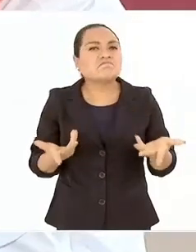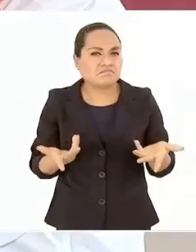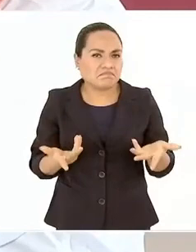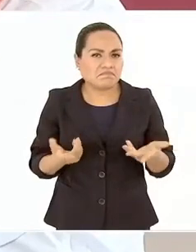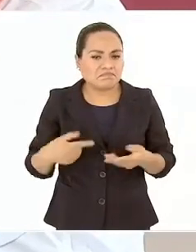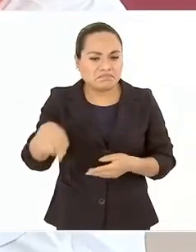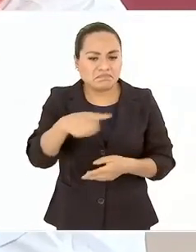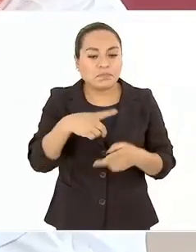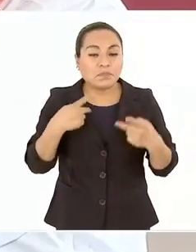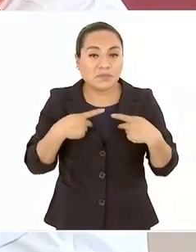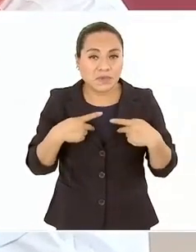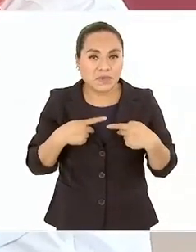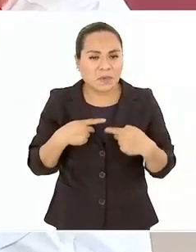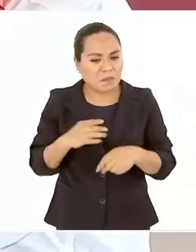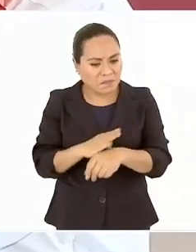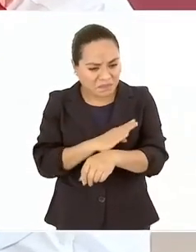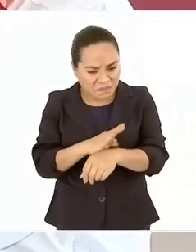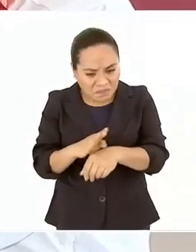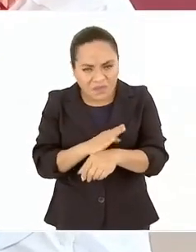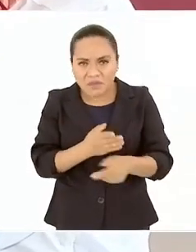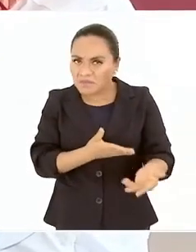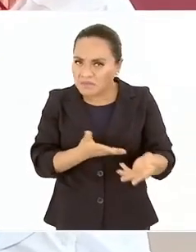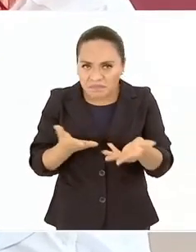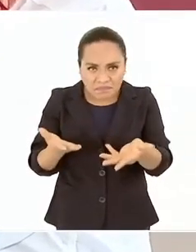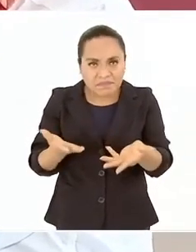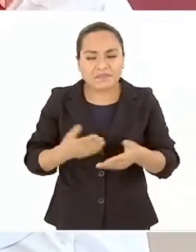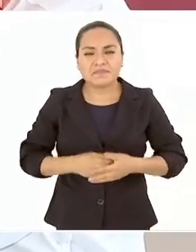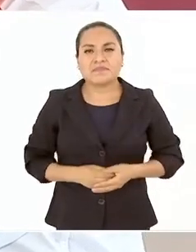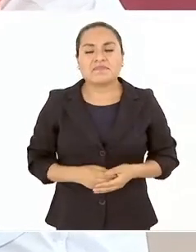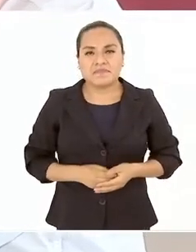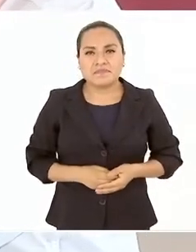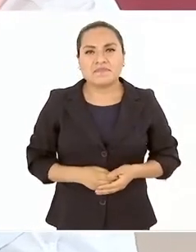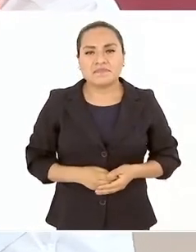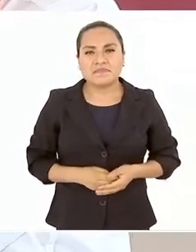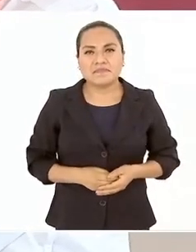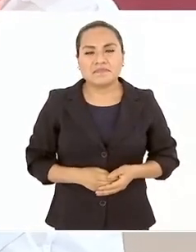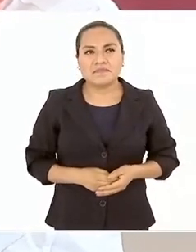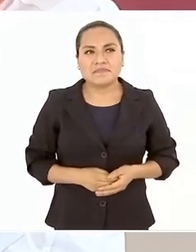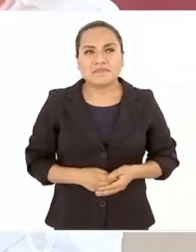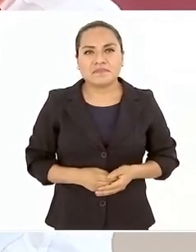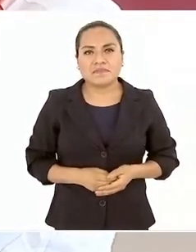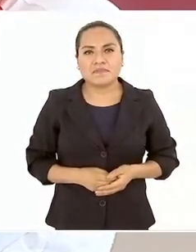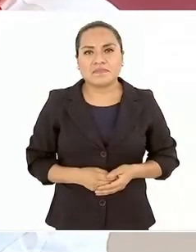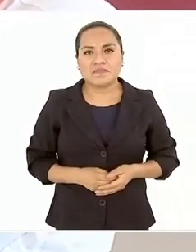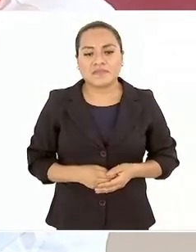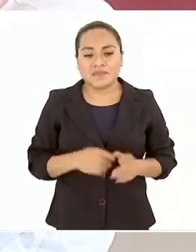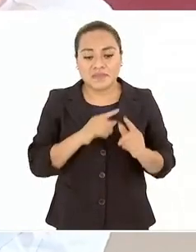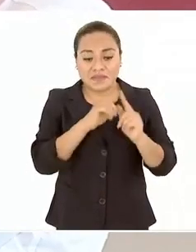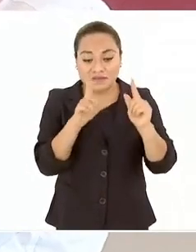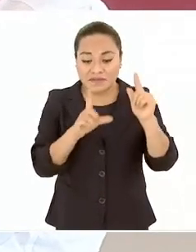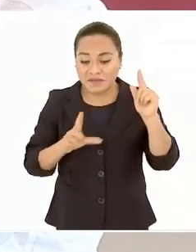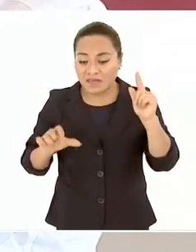pueblo. Decía yo que no les importaba mucho el sureste